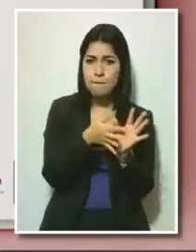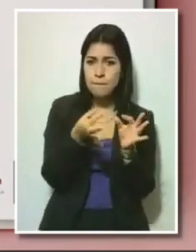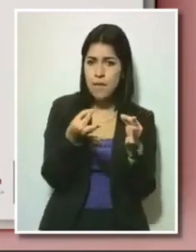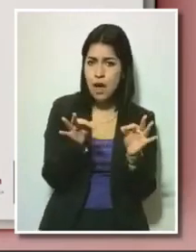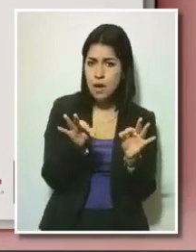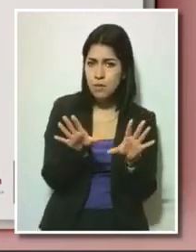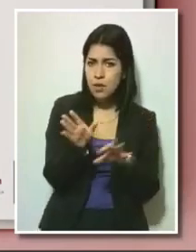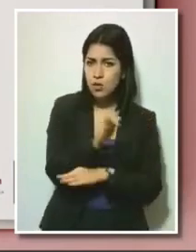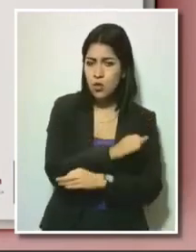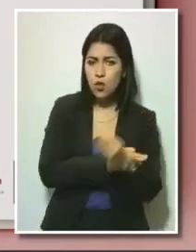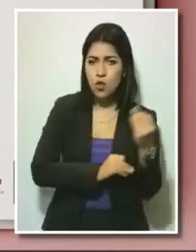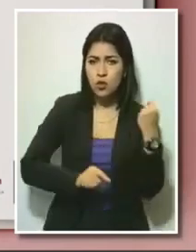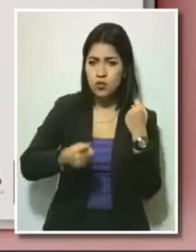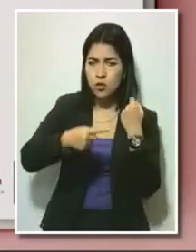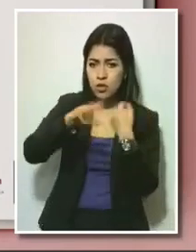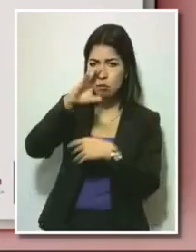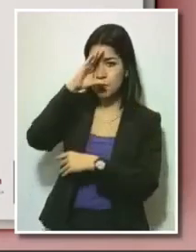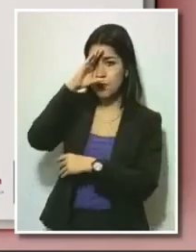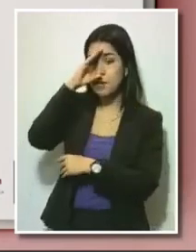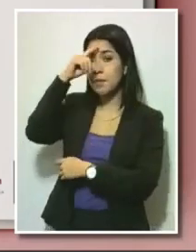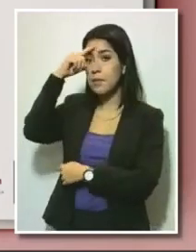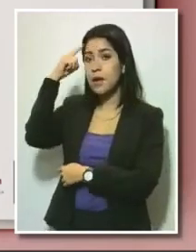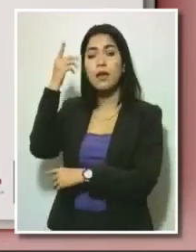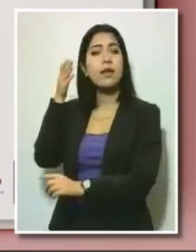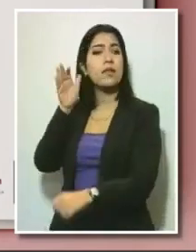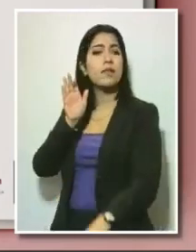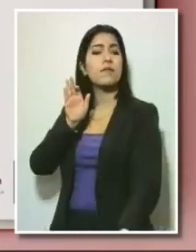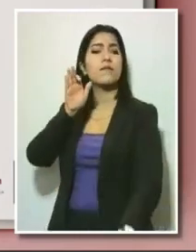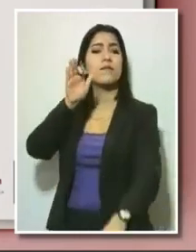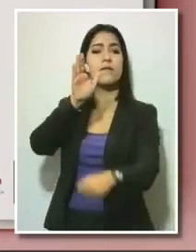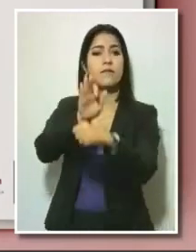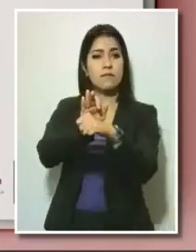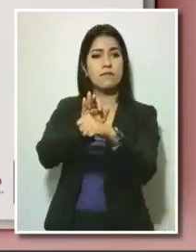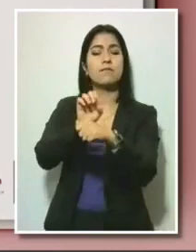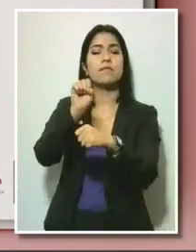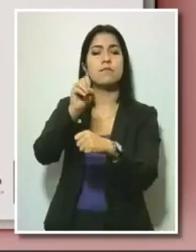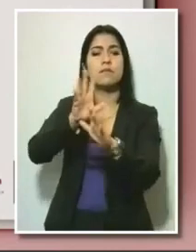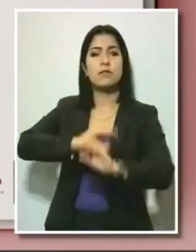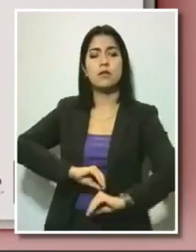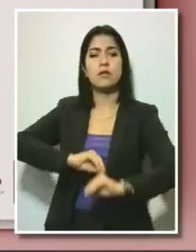está pensado con esta perspectiva que defiende y que tiene muy clara